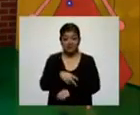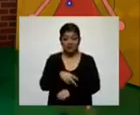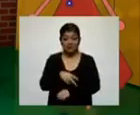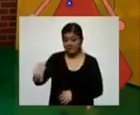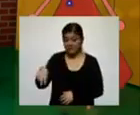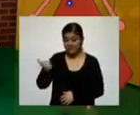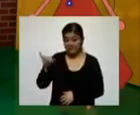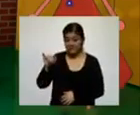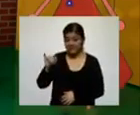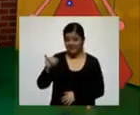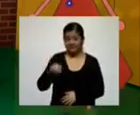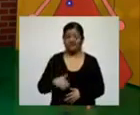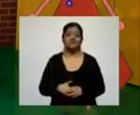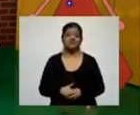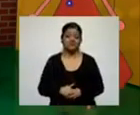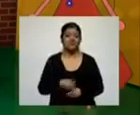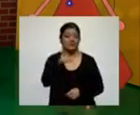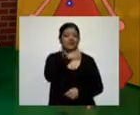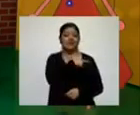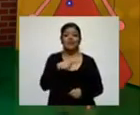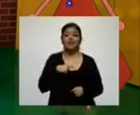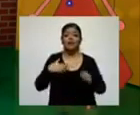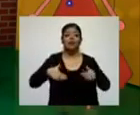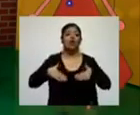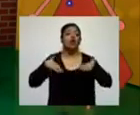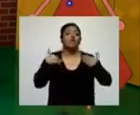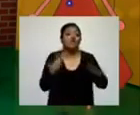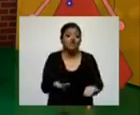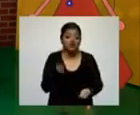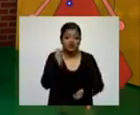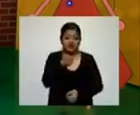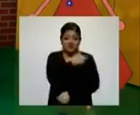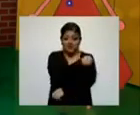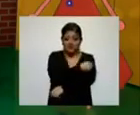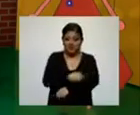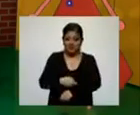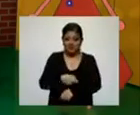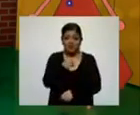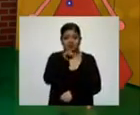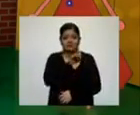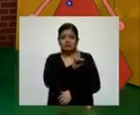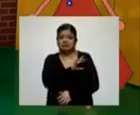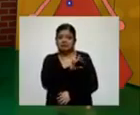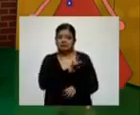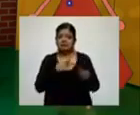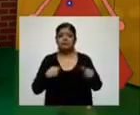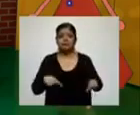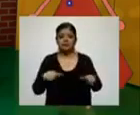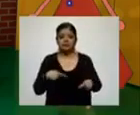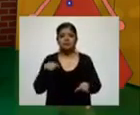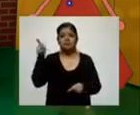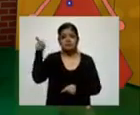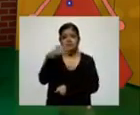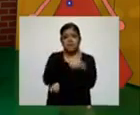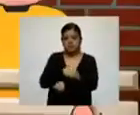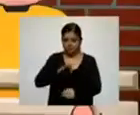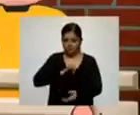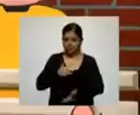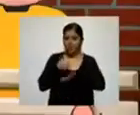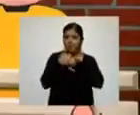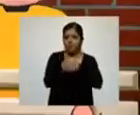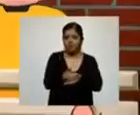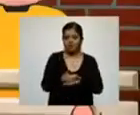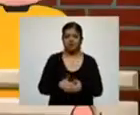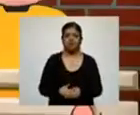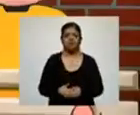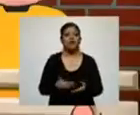familia. Ten la confianza para platicarles sobre las personas que te dan miedo. Ellos podrán ayudarte.